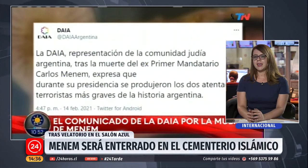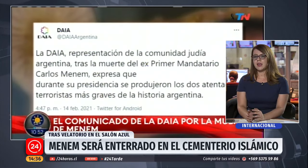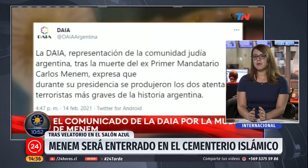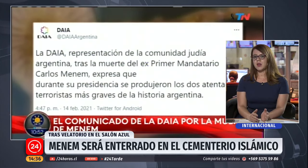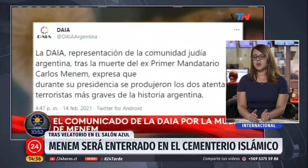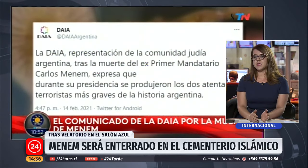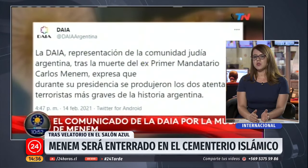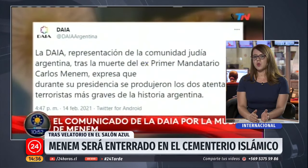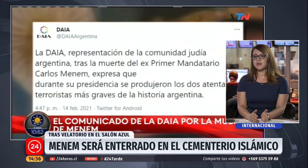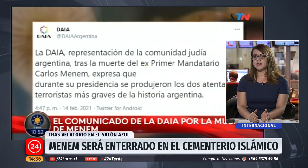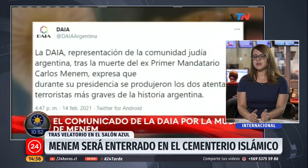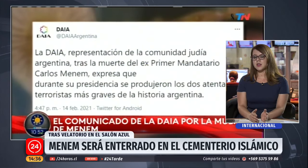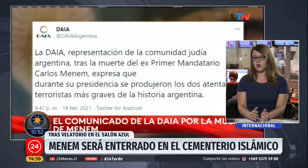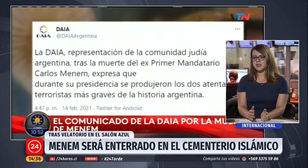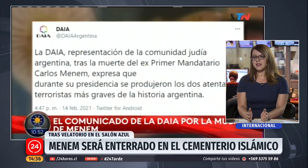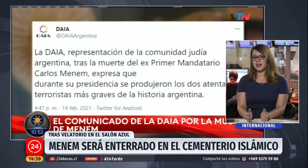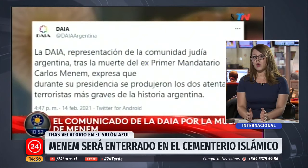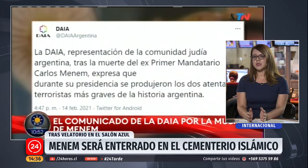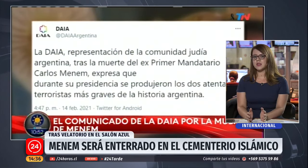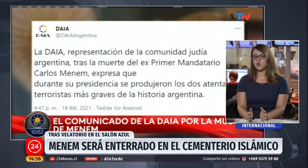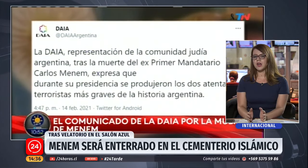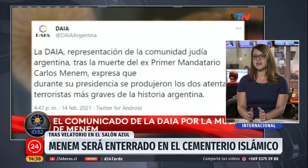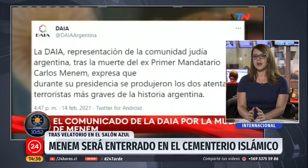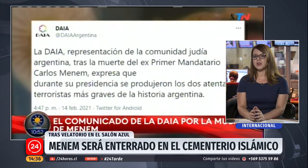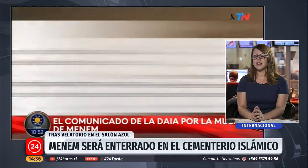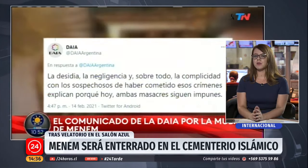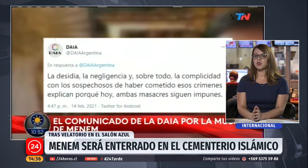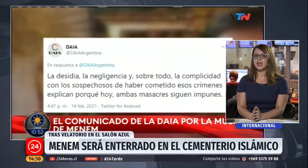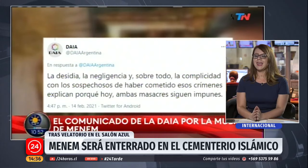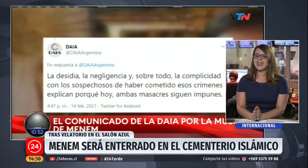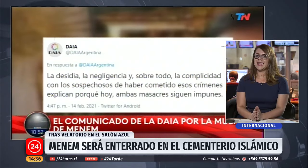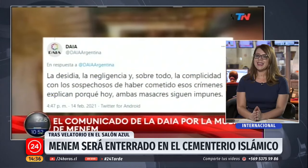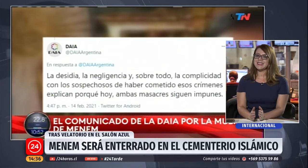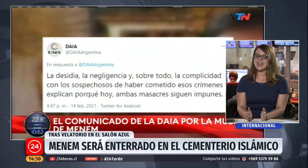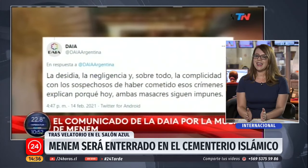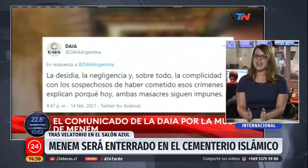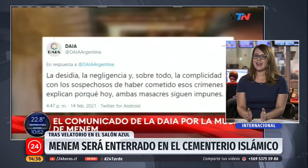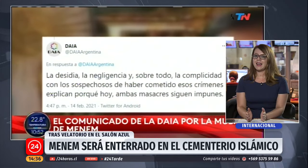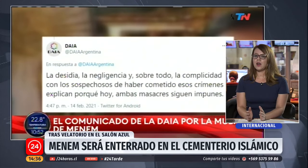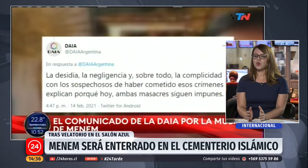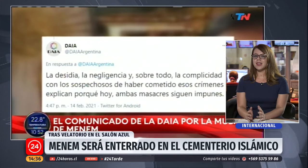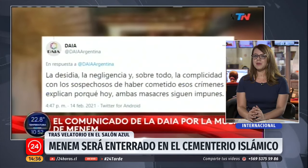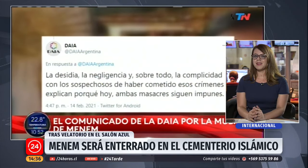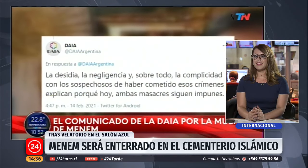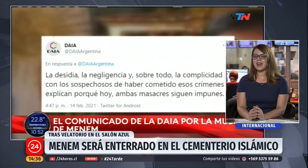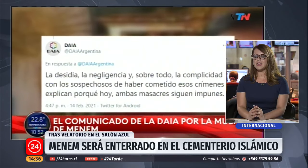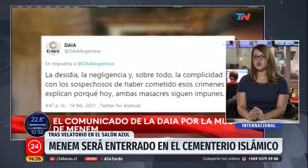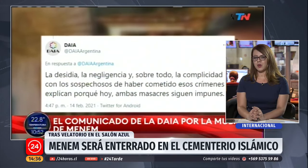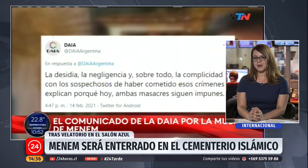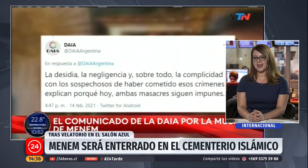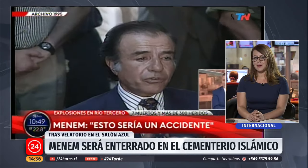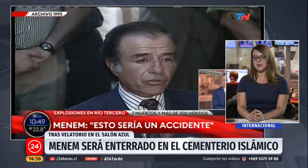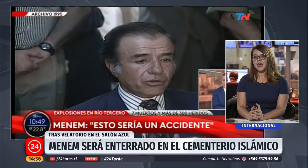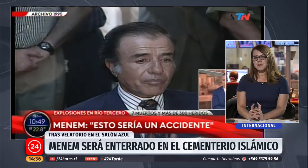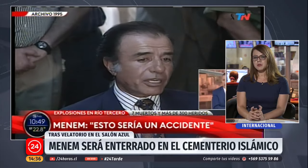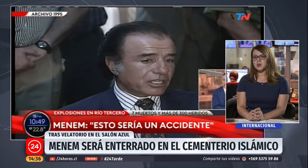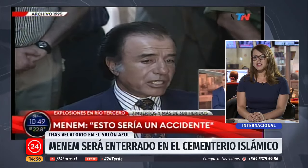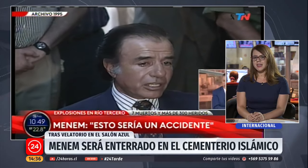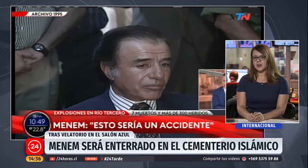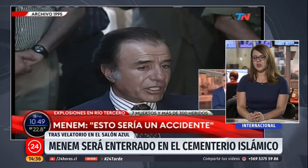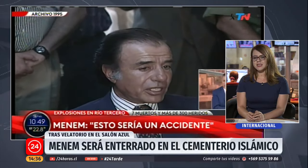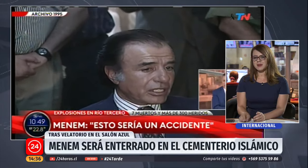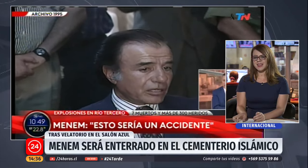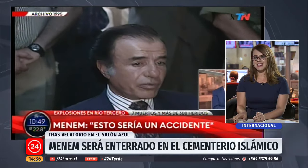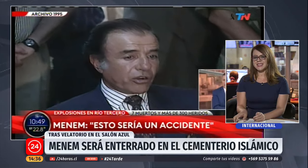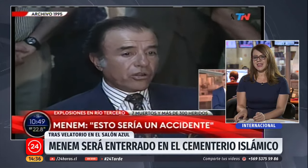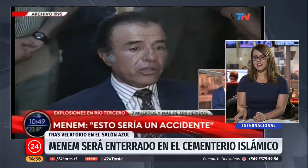en 1995 y está enterrado en este lugar será una ceremonia en la que estará dedicada únicamente a su familia vamos